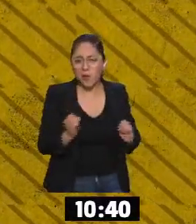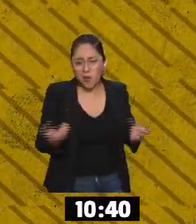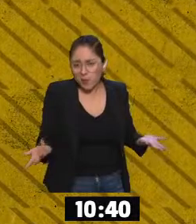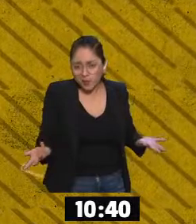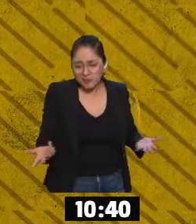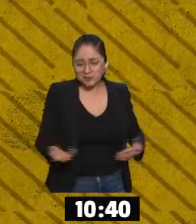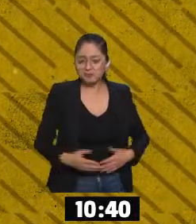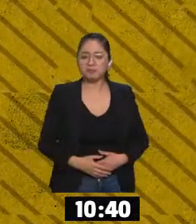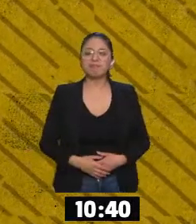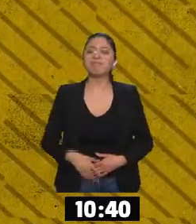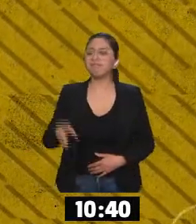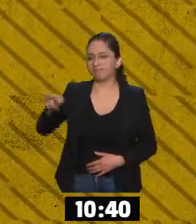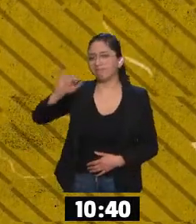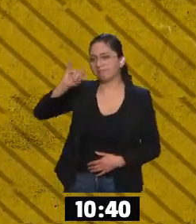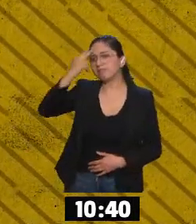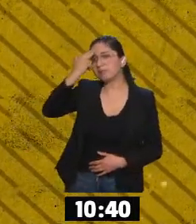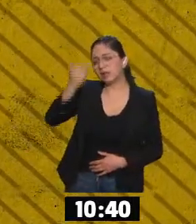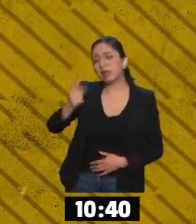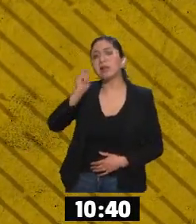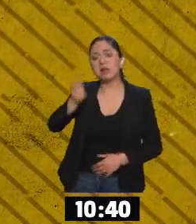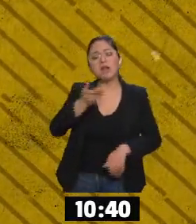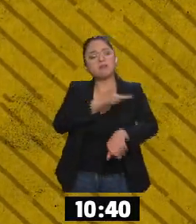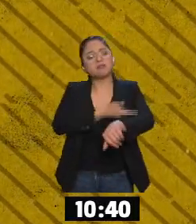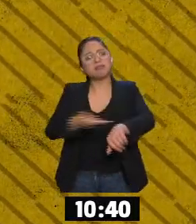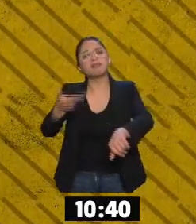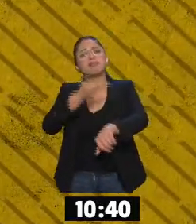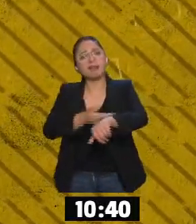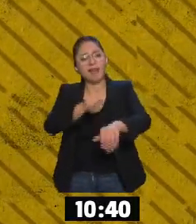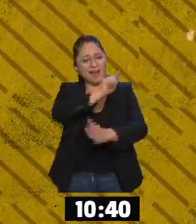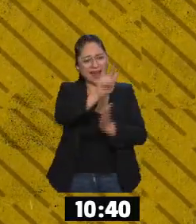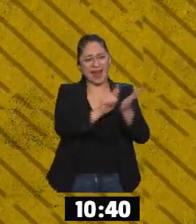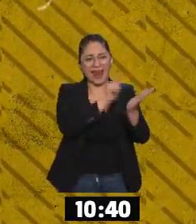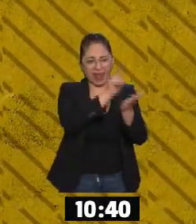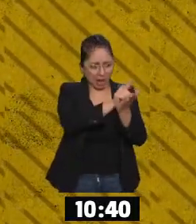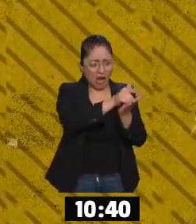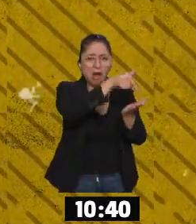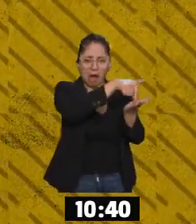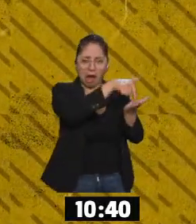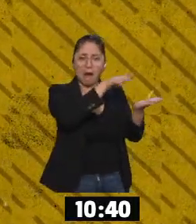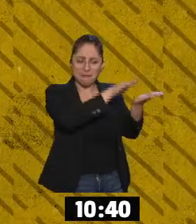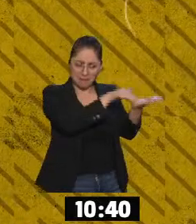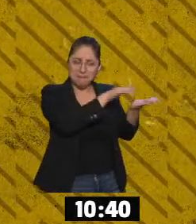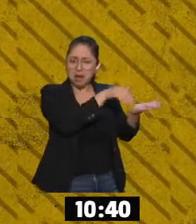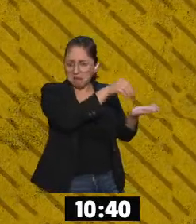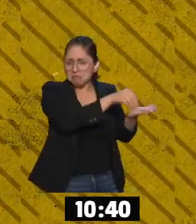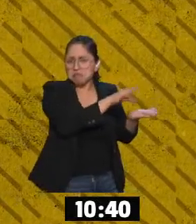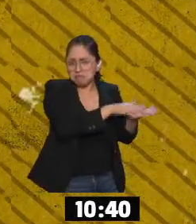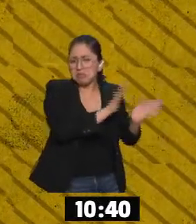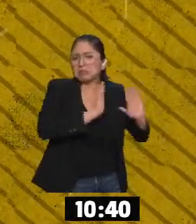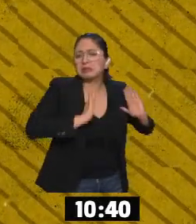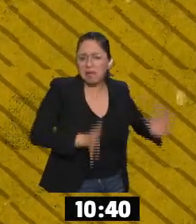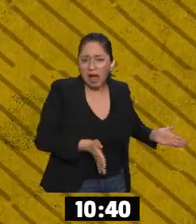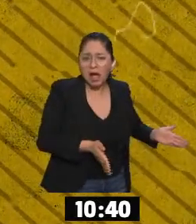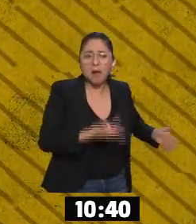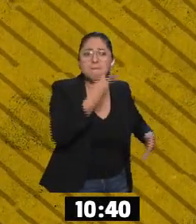en el papel, como sabemos, pero pues ya a la hora de aplicar, aunque claro, en esta ciudad pues es la ciudad de avanzada, nuestra jefa de